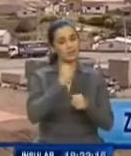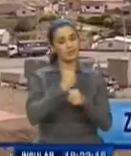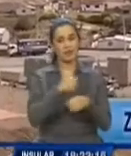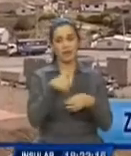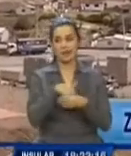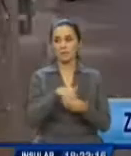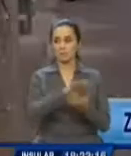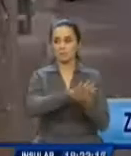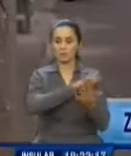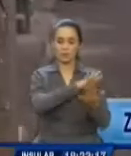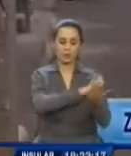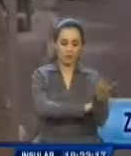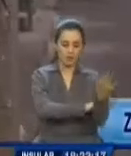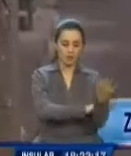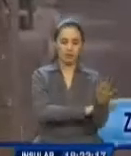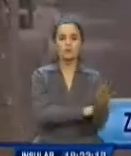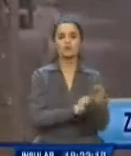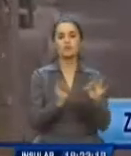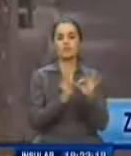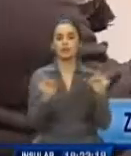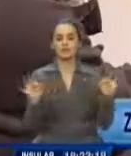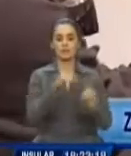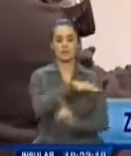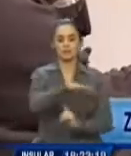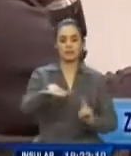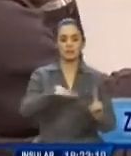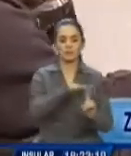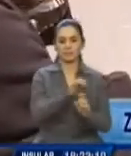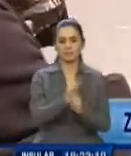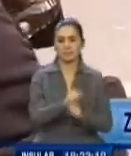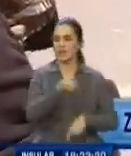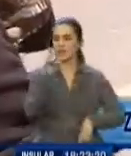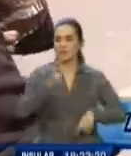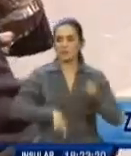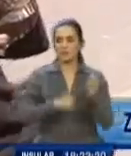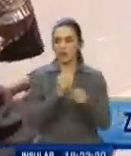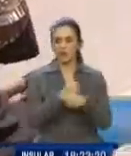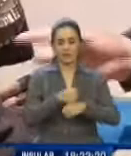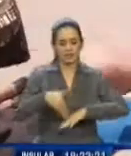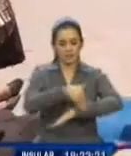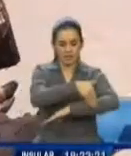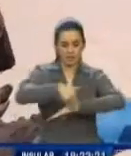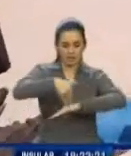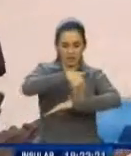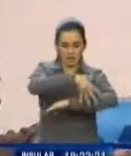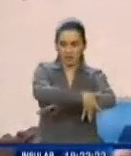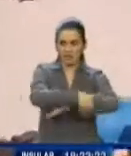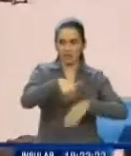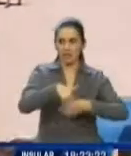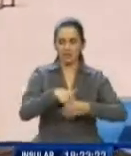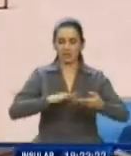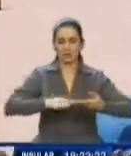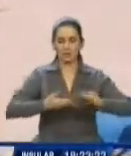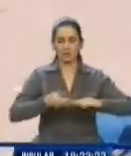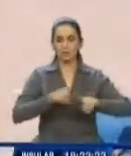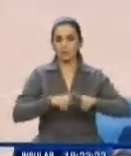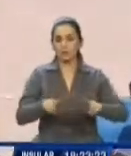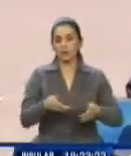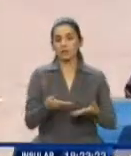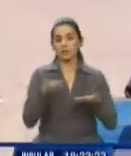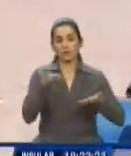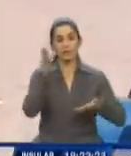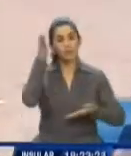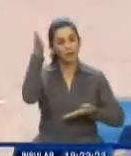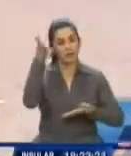de saneamiento ambiental con el apoyo del gobierno nacional. Es imposible hacer alcantarillado en las comunidades, pero se va a dotar